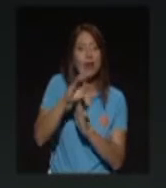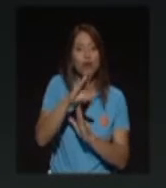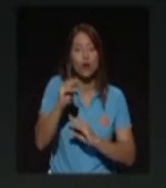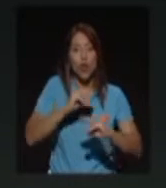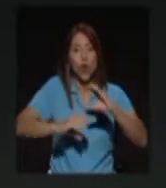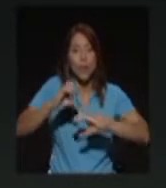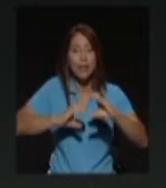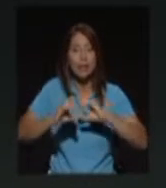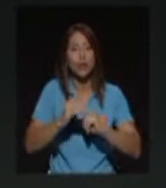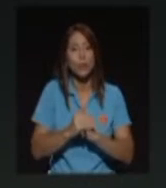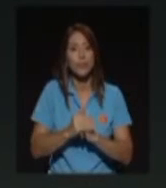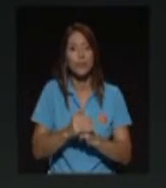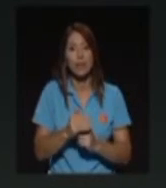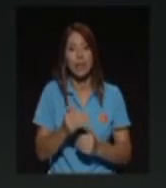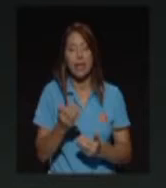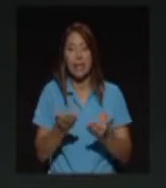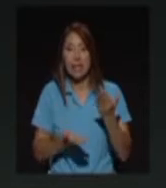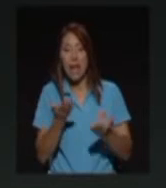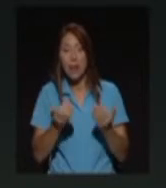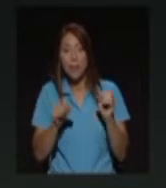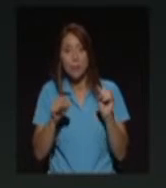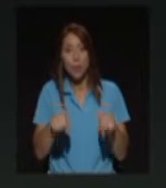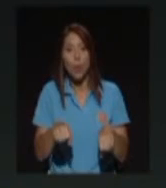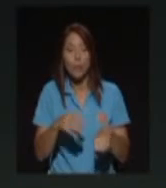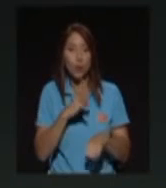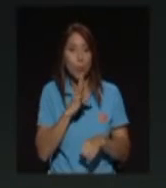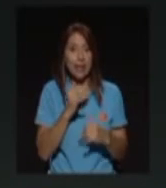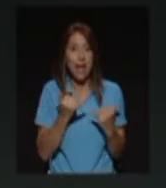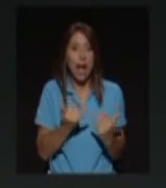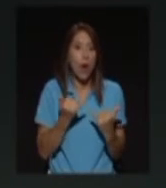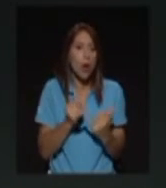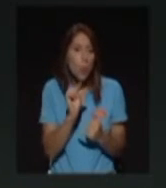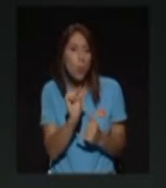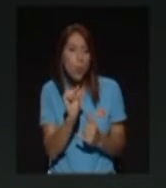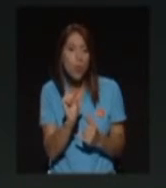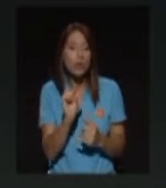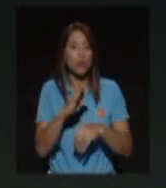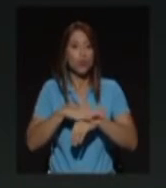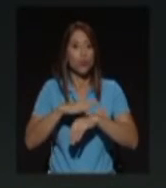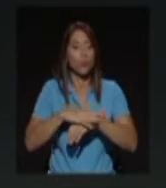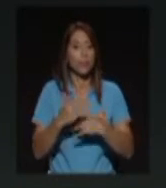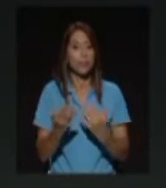comercio, y tal vez podemos conversar ahora un poquito de